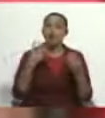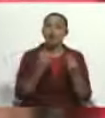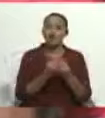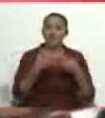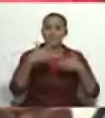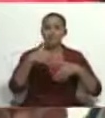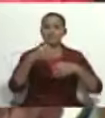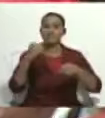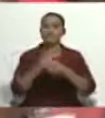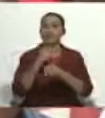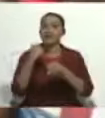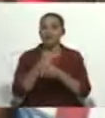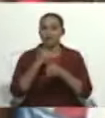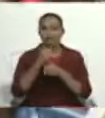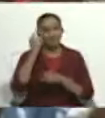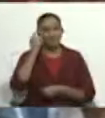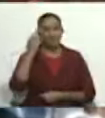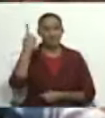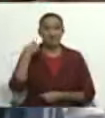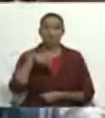marcha tan bonita, vale!